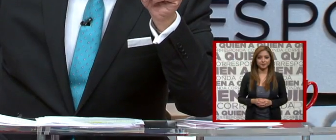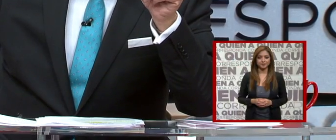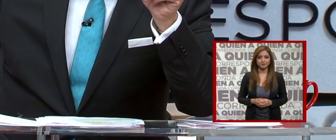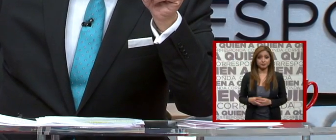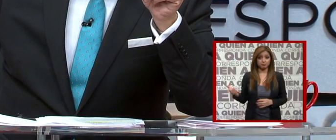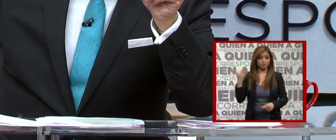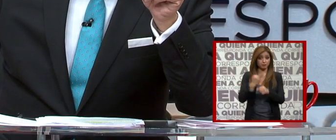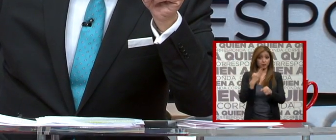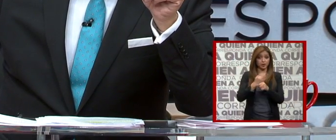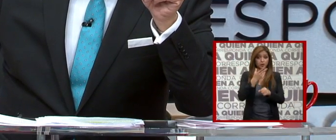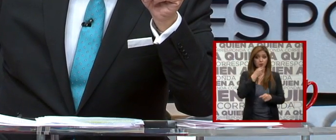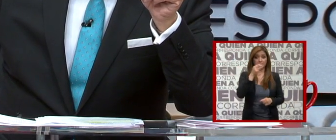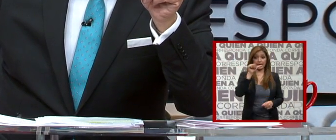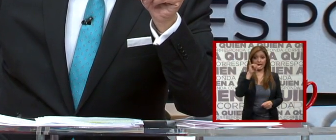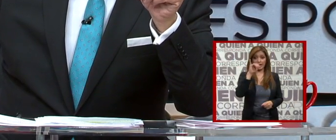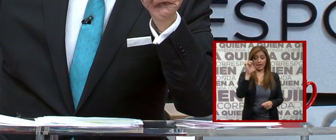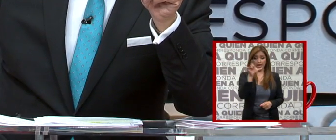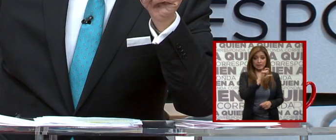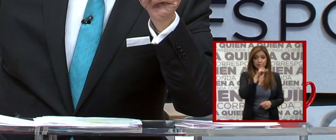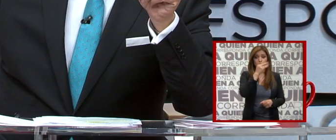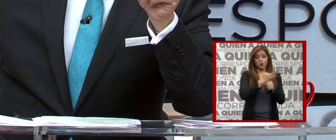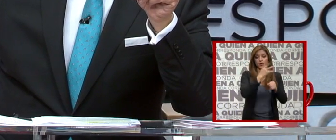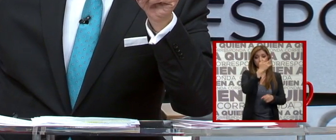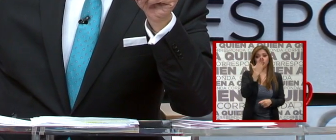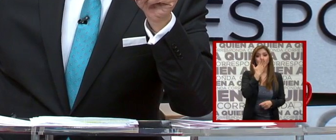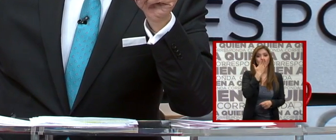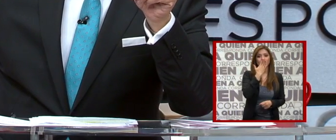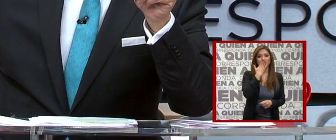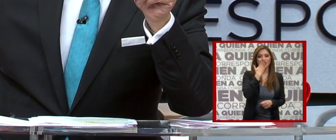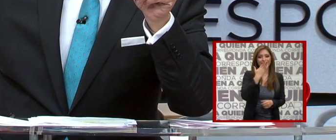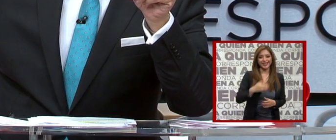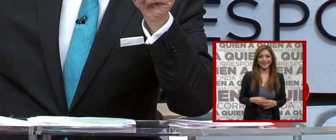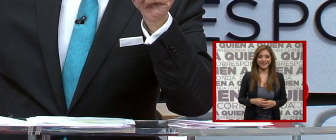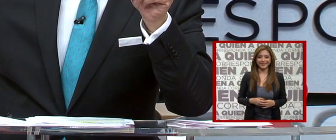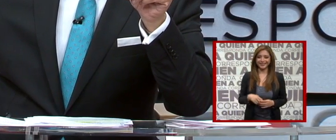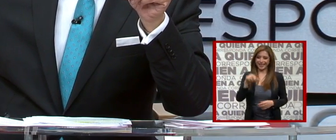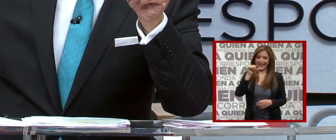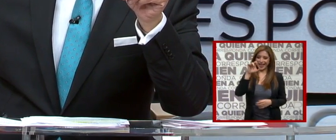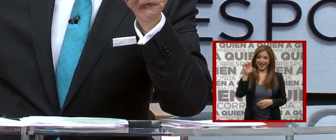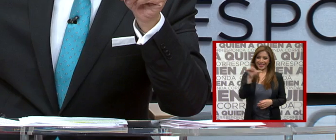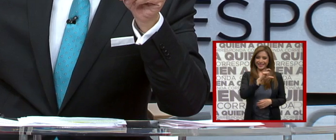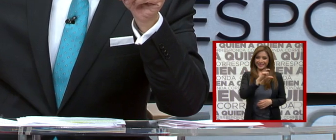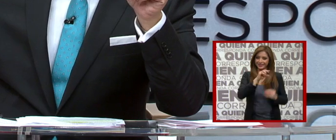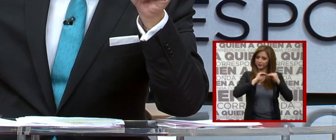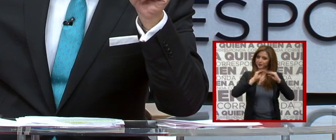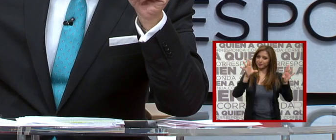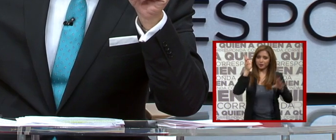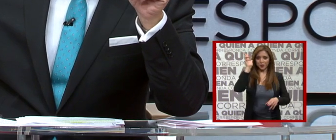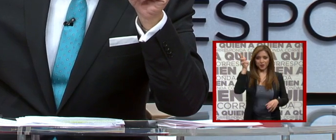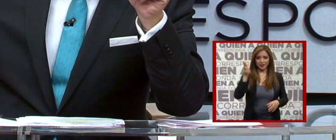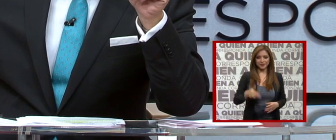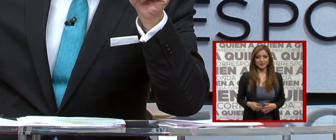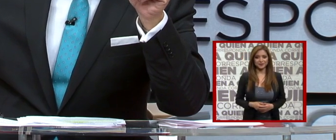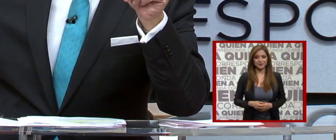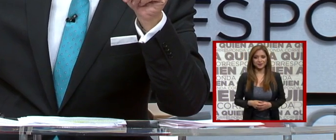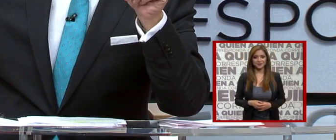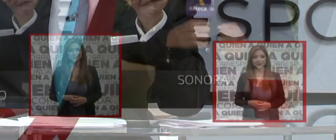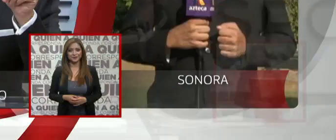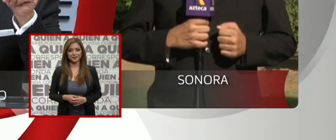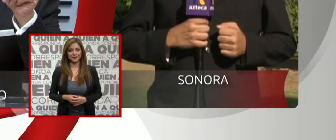Tengo a Alex Pacheco, que está en estos momentos en Sonora, a quien corresponda Sonora. Alex, estás al aire. Hola, Alex. Hola,